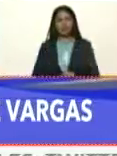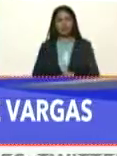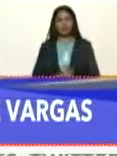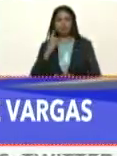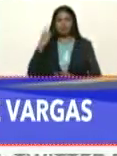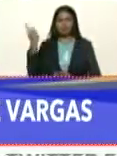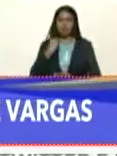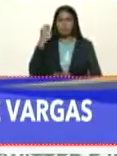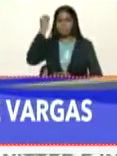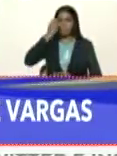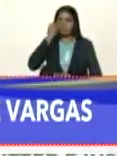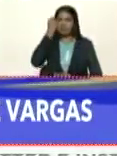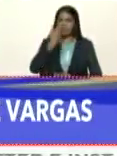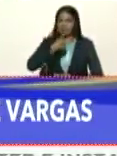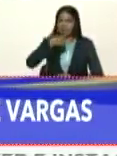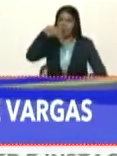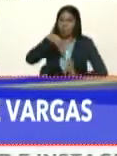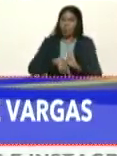venía a mi mente